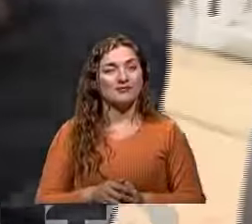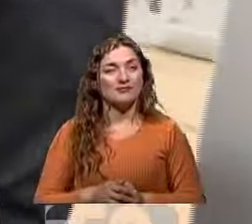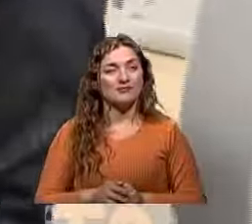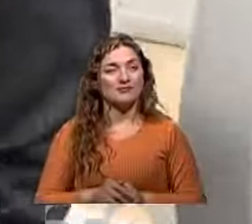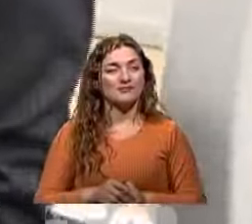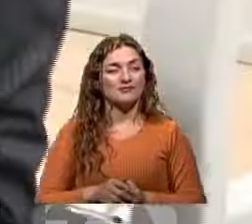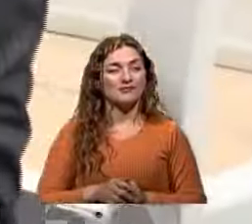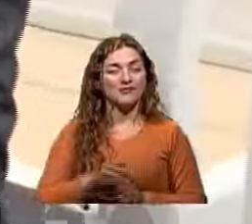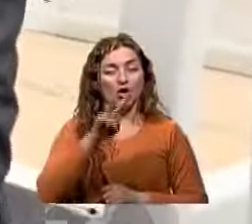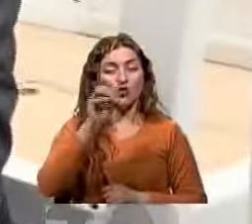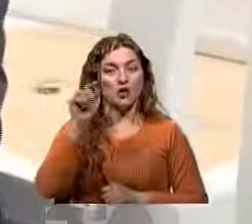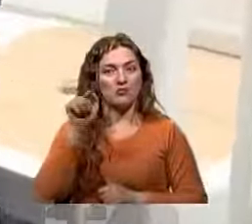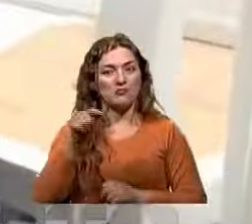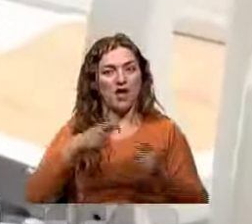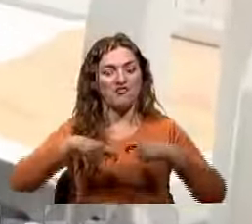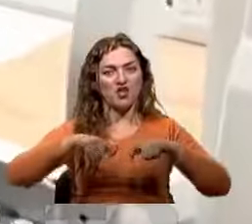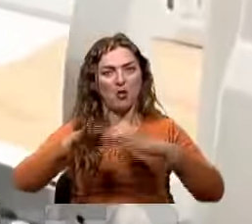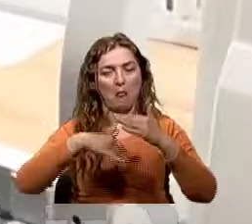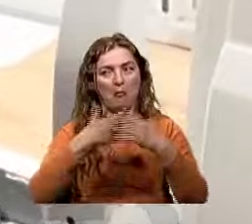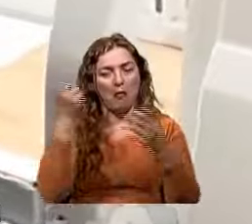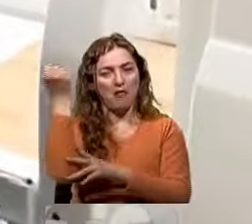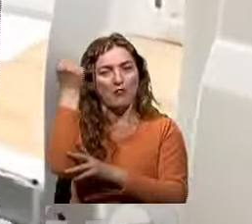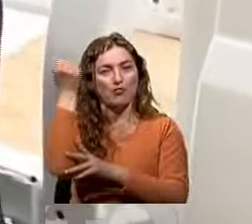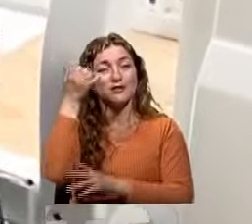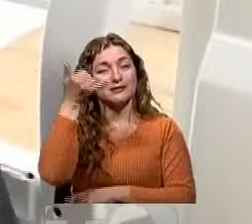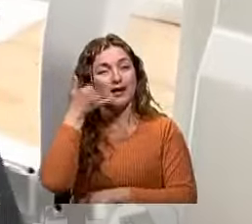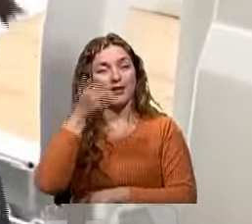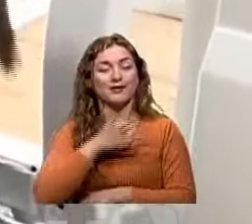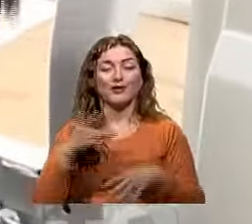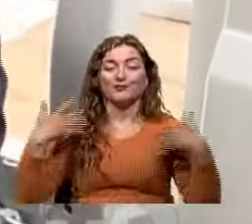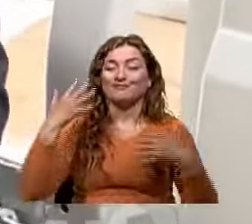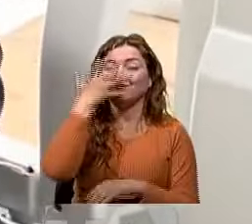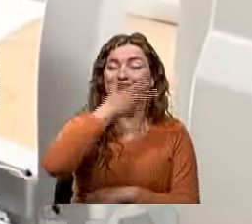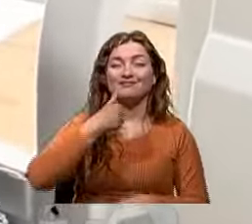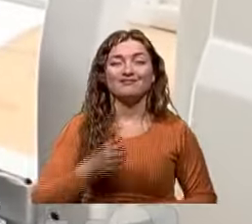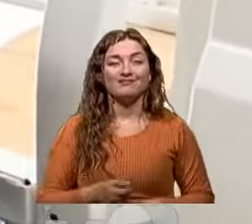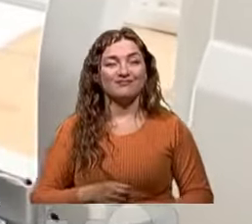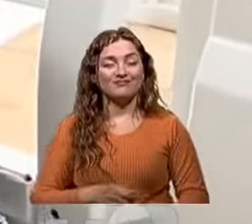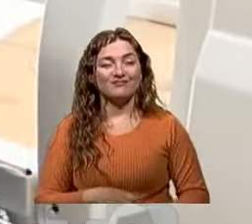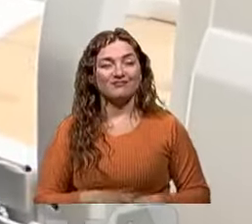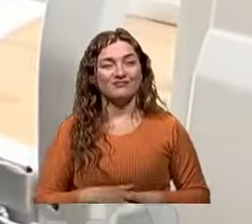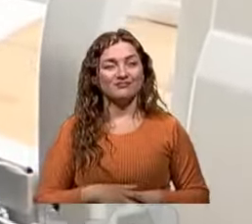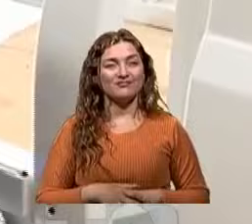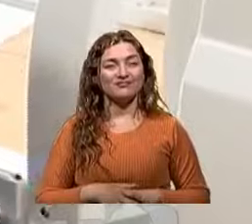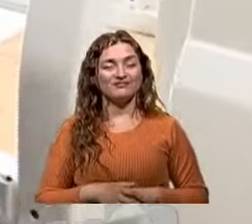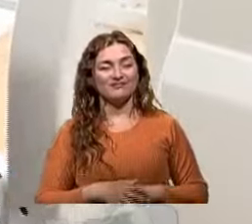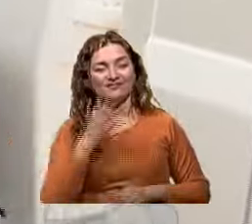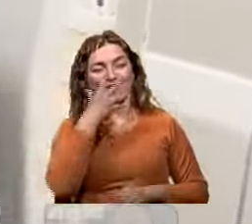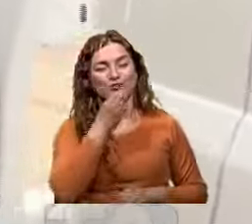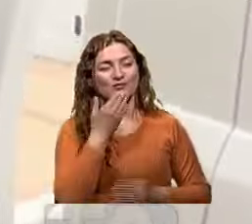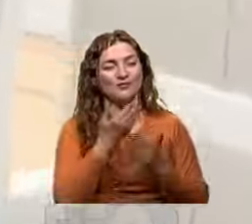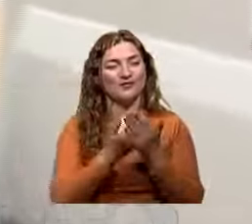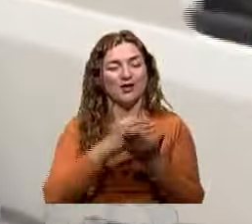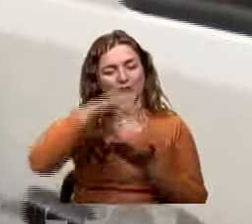200,000 vistas en TikTok. Me llamaba la gente, yo feliz, qué lindo, sí, la verdad, qué lindo gesto. Así es, arriba